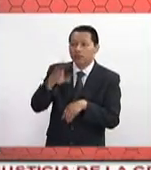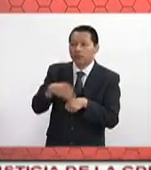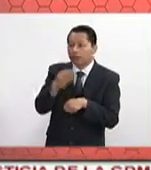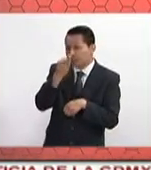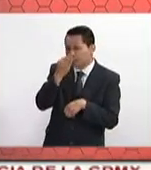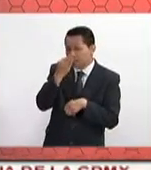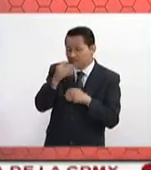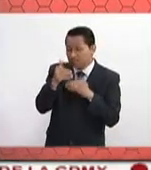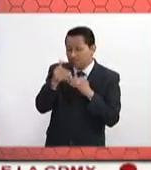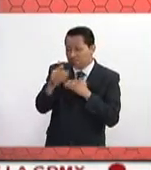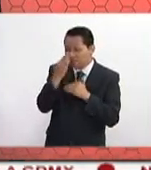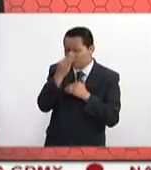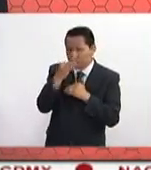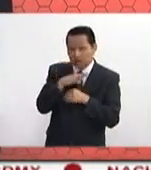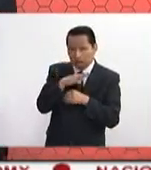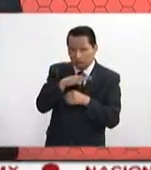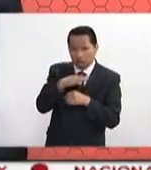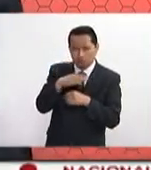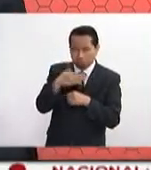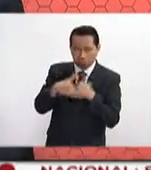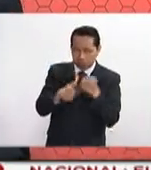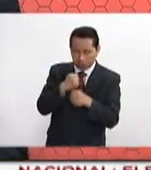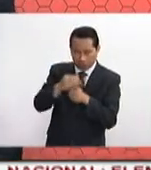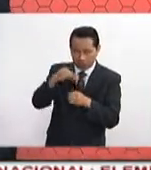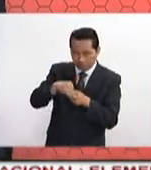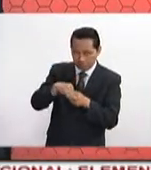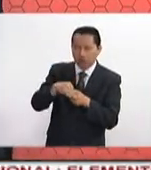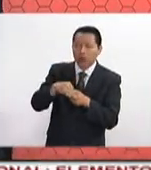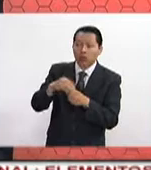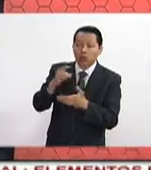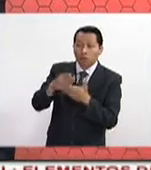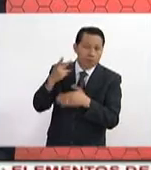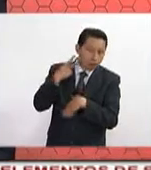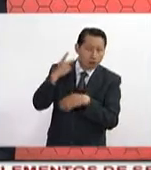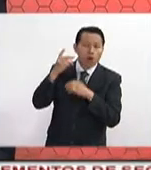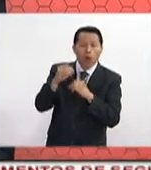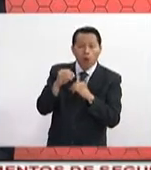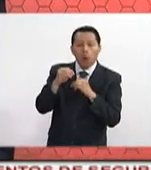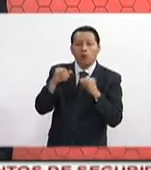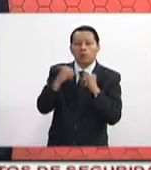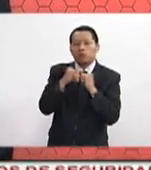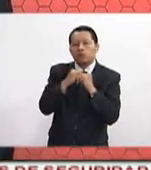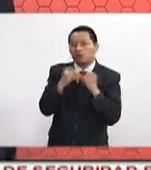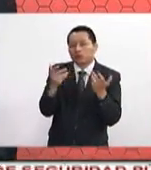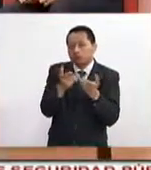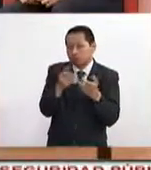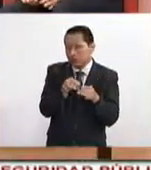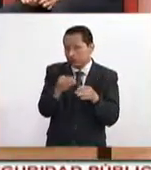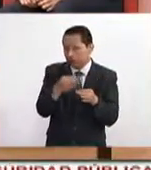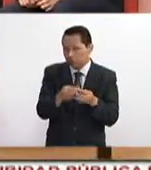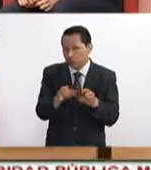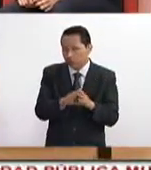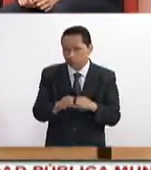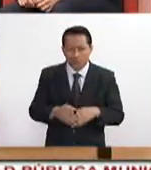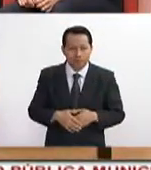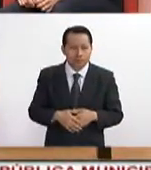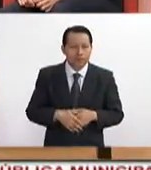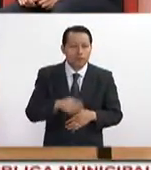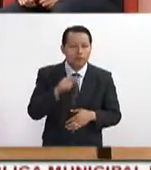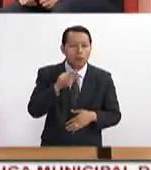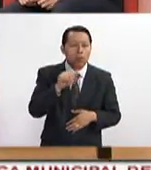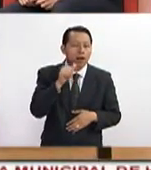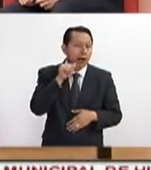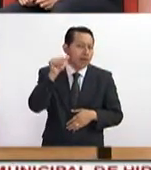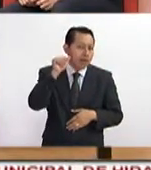celebrar o estamos cerca de celebrar elecciones, o es real que las instituciones están haciendo bien su trabajo? Pues Lula el día de ayer en